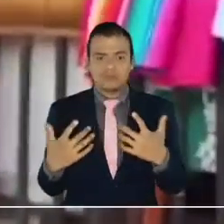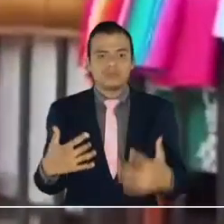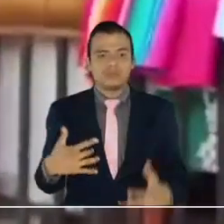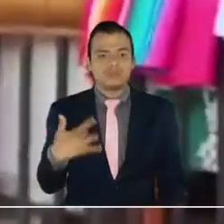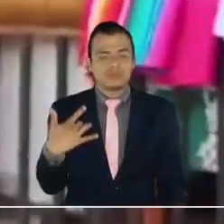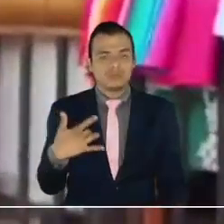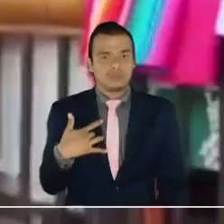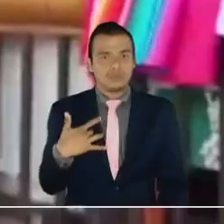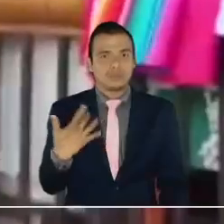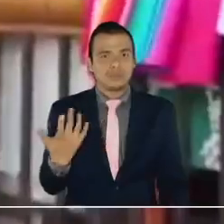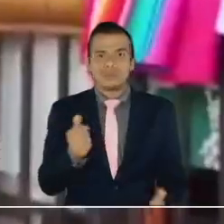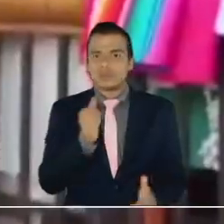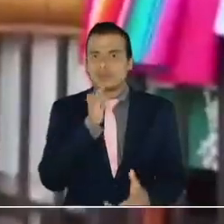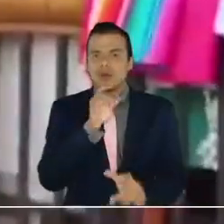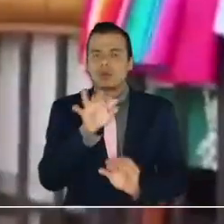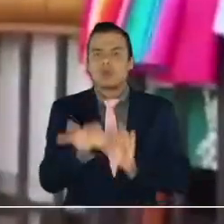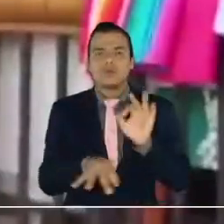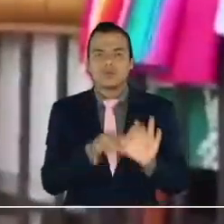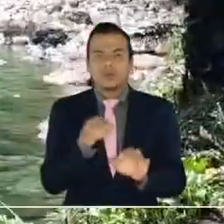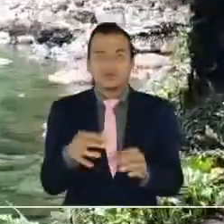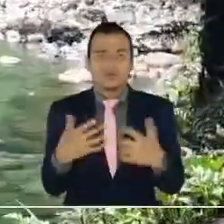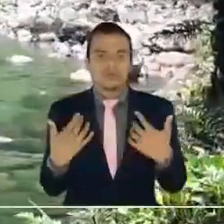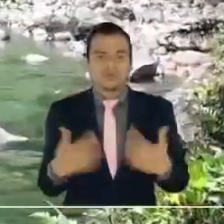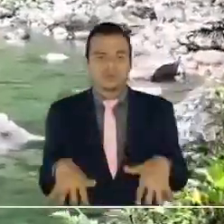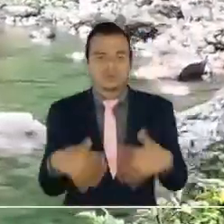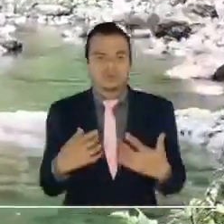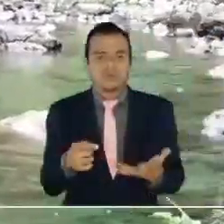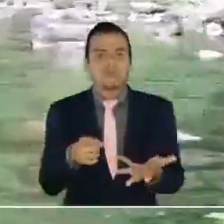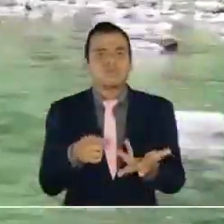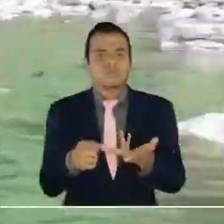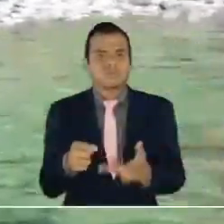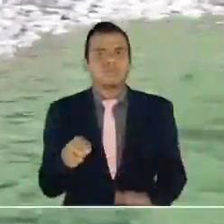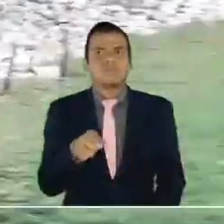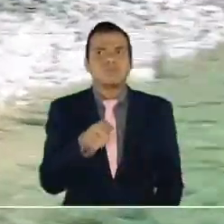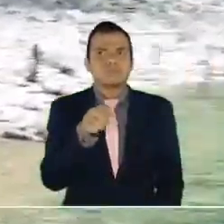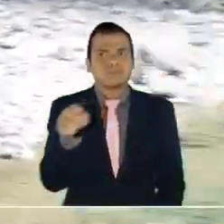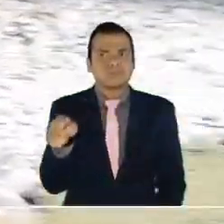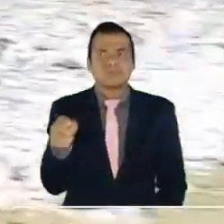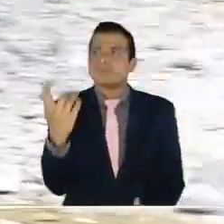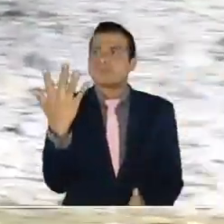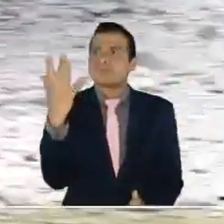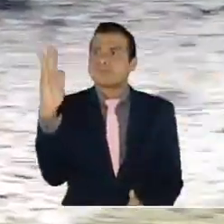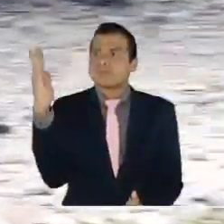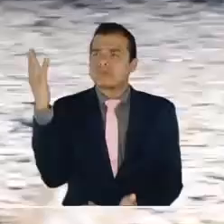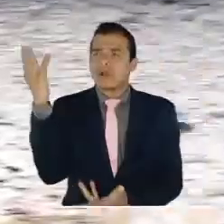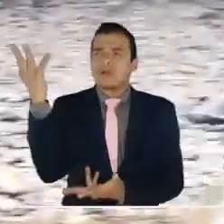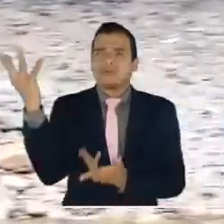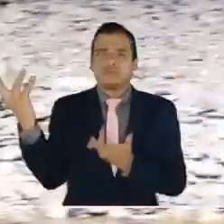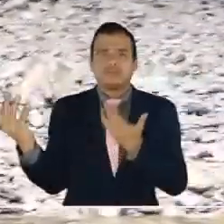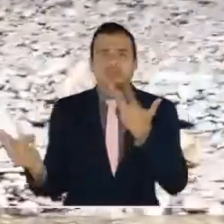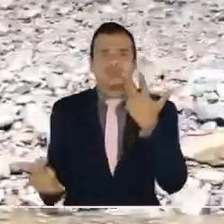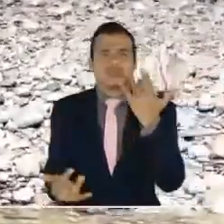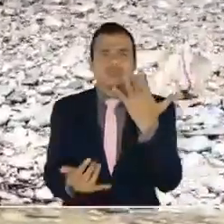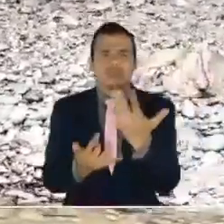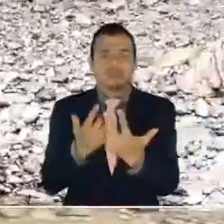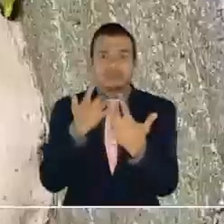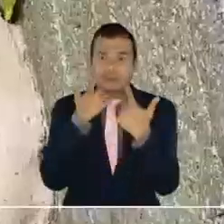también que hay muchas quemas en nuestros territorios, en las montañas, y esto ha afectado muchas cuencas